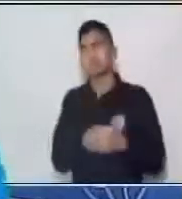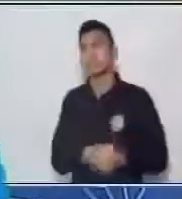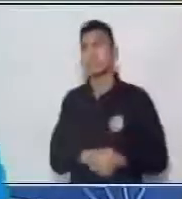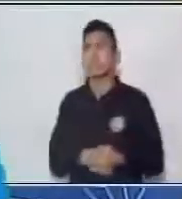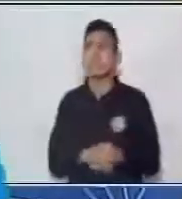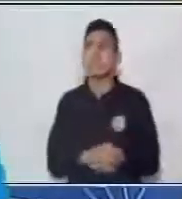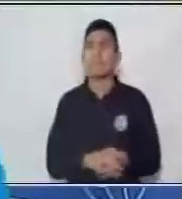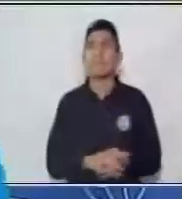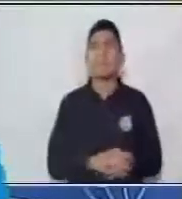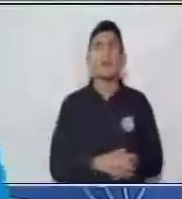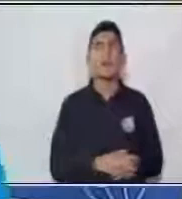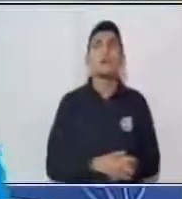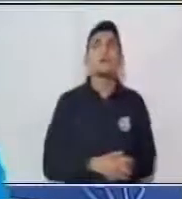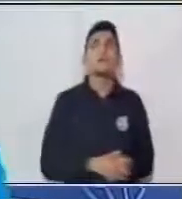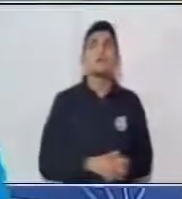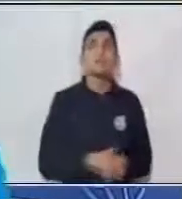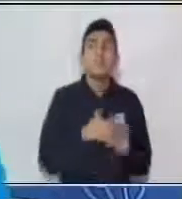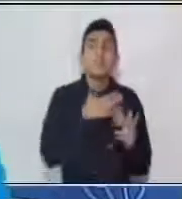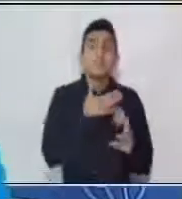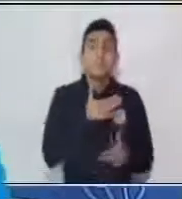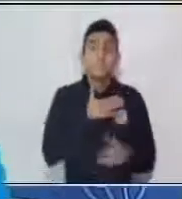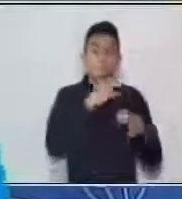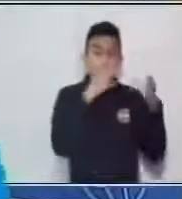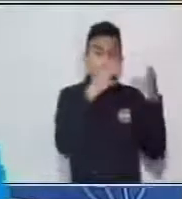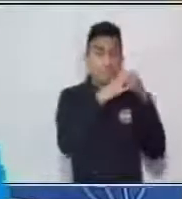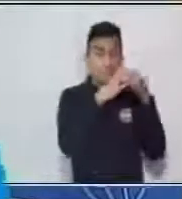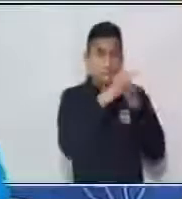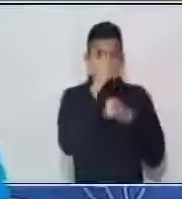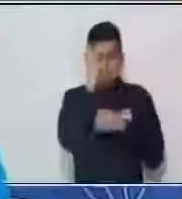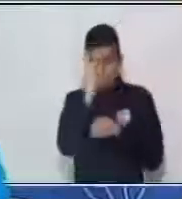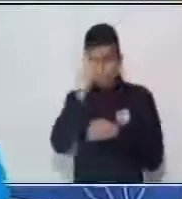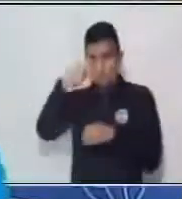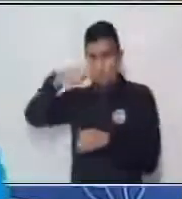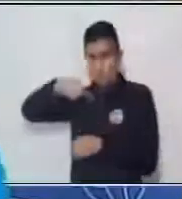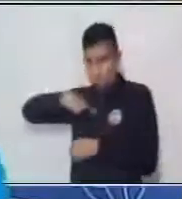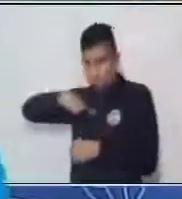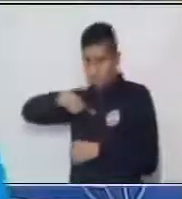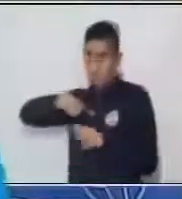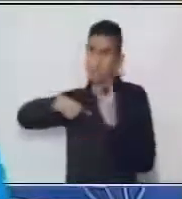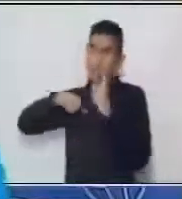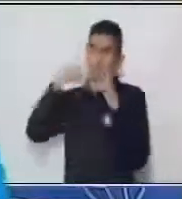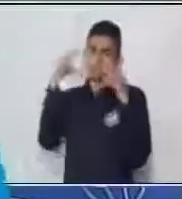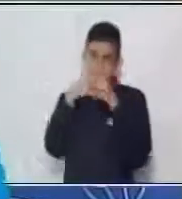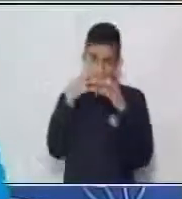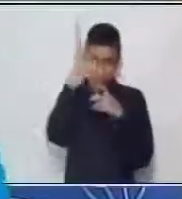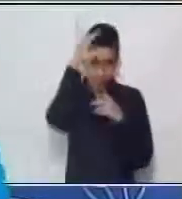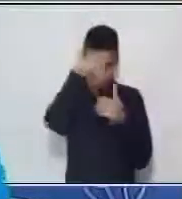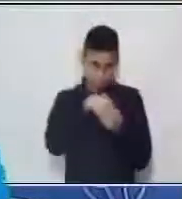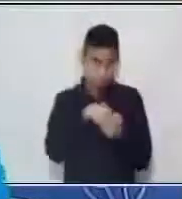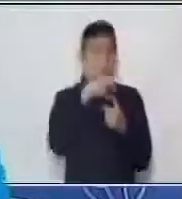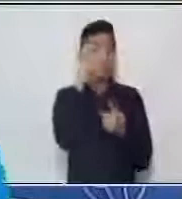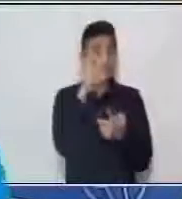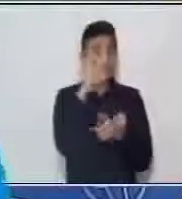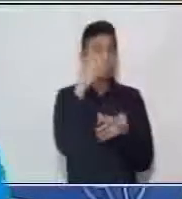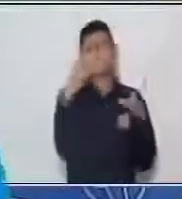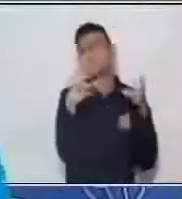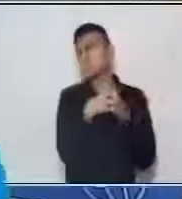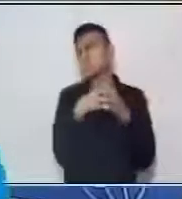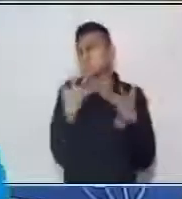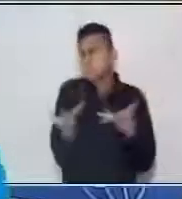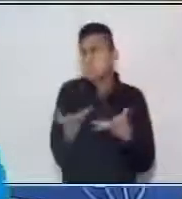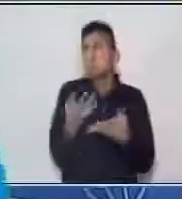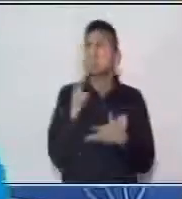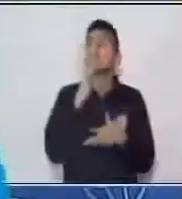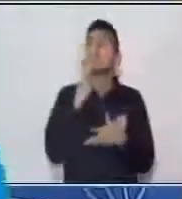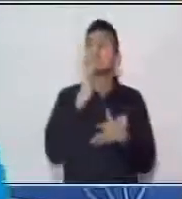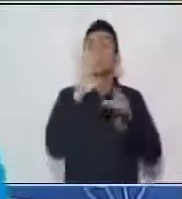dicho, en mi grupo y yo. Estamos hablando de mi grupo, por lo tanto, si es un grupo, estamos